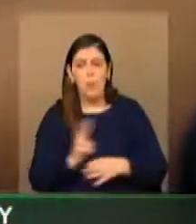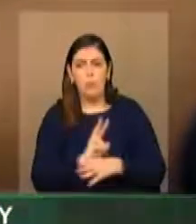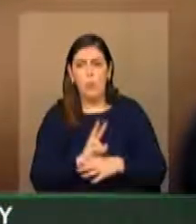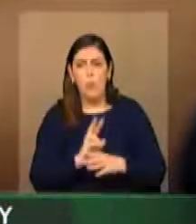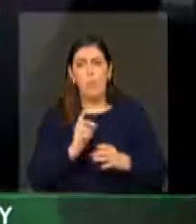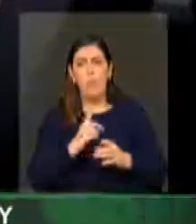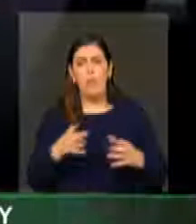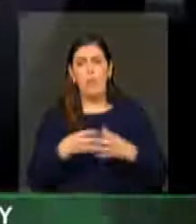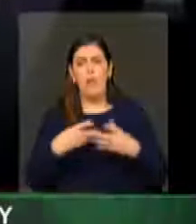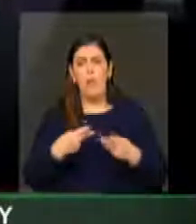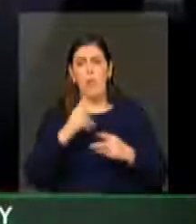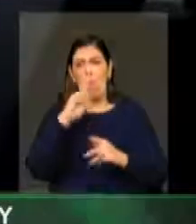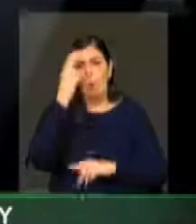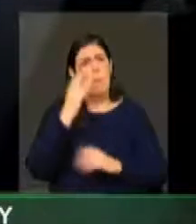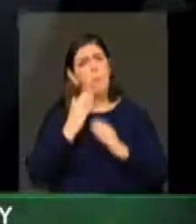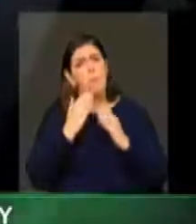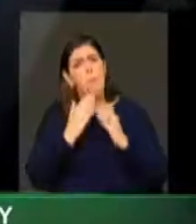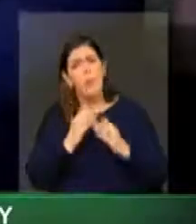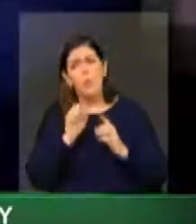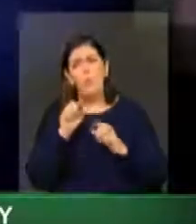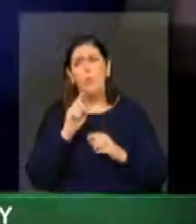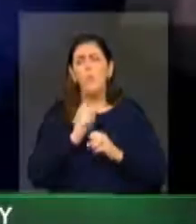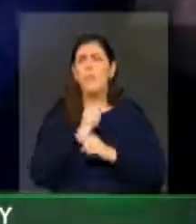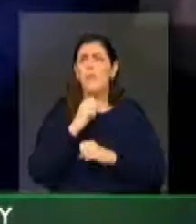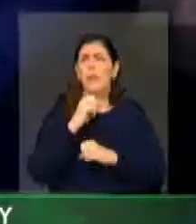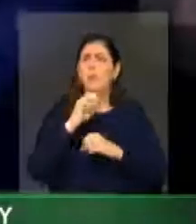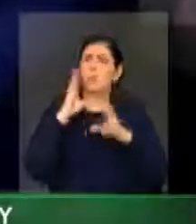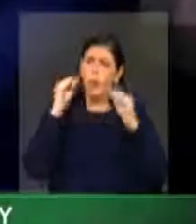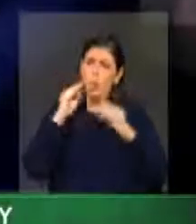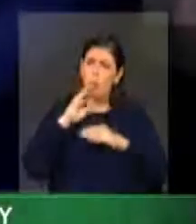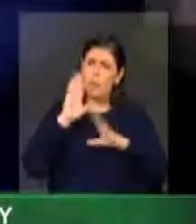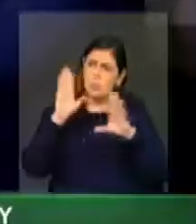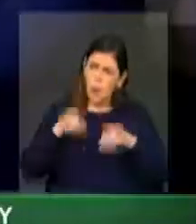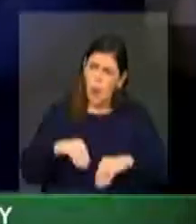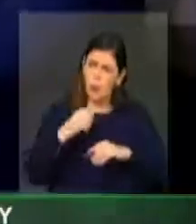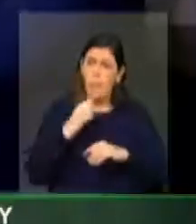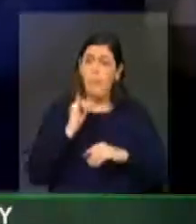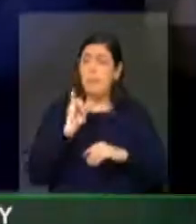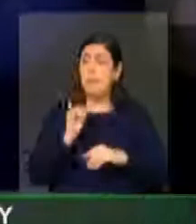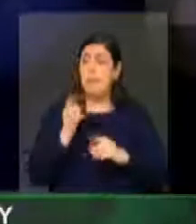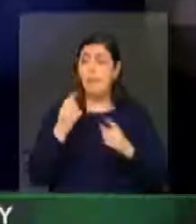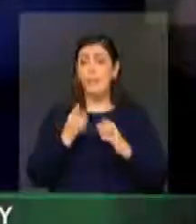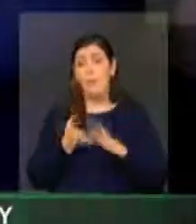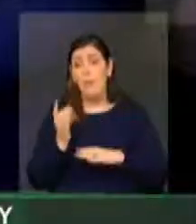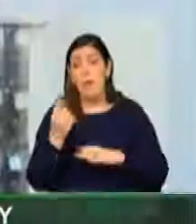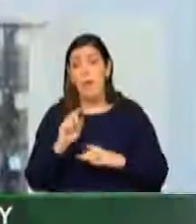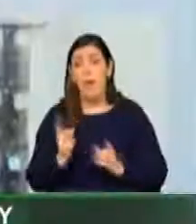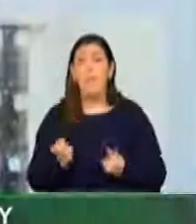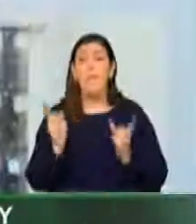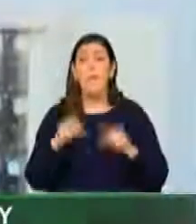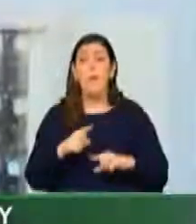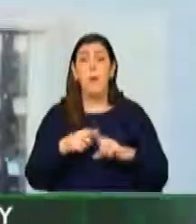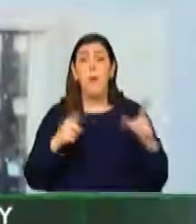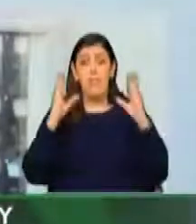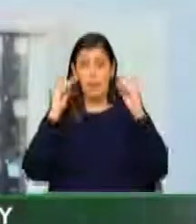selección uruguaya. Le preguntó si iba a trabajar toda la noche y ella respondió que sí. Él se fue, pero volvió casi a la medianoche.